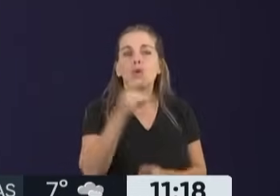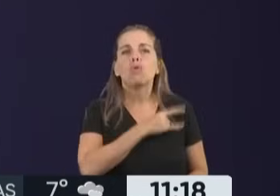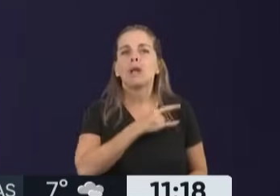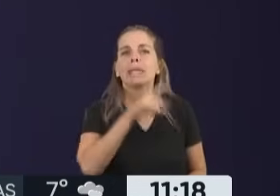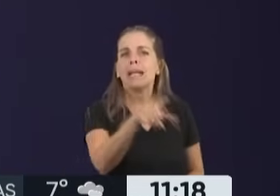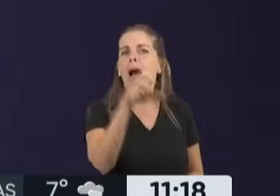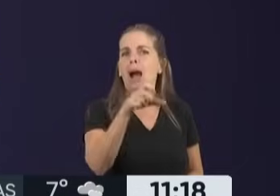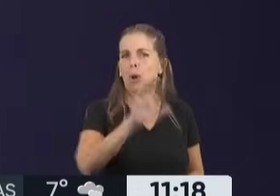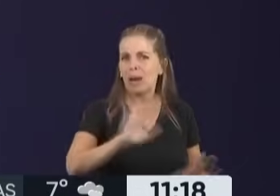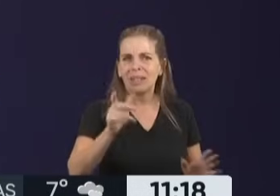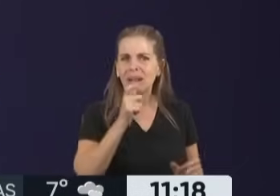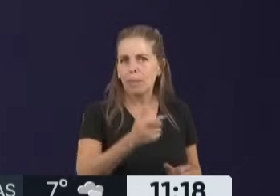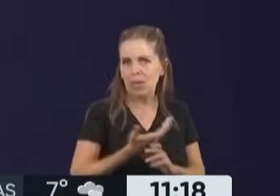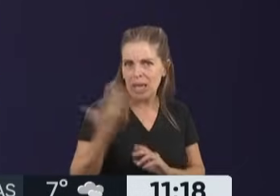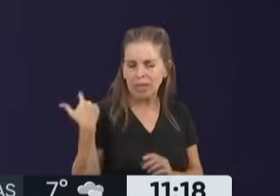universidades.